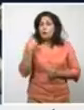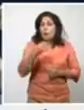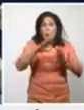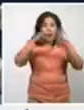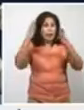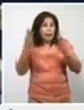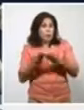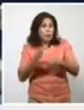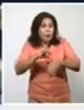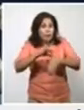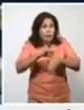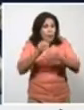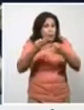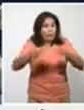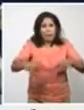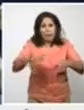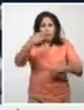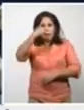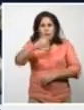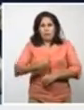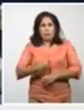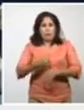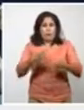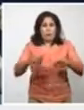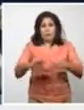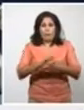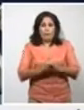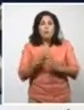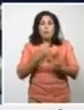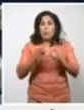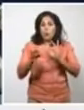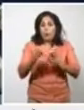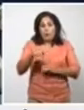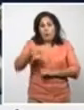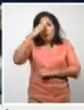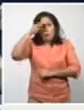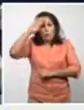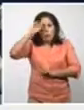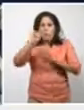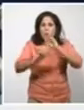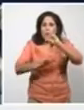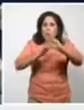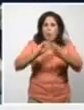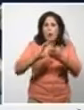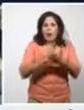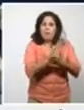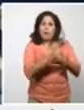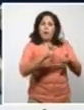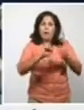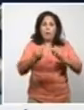enfermedades endémicas. Y en Cuba eso, lo que se hace es que se controla.